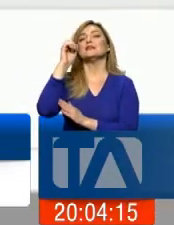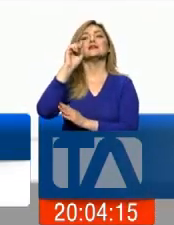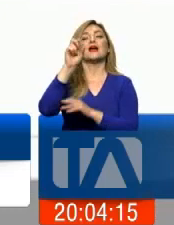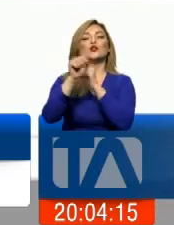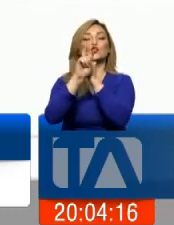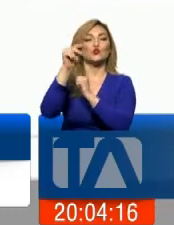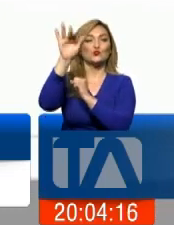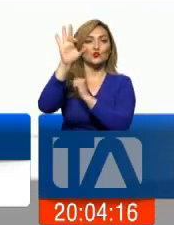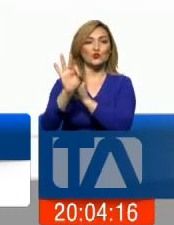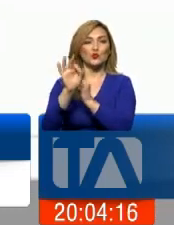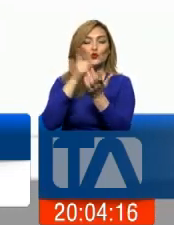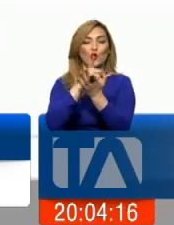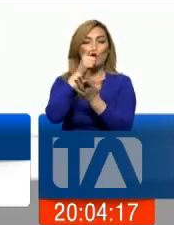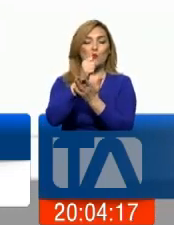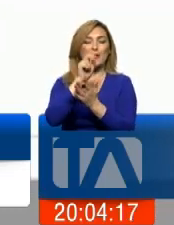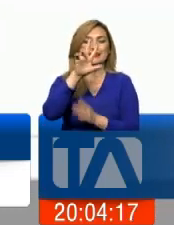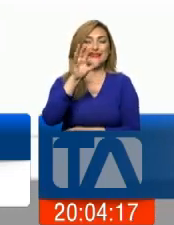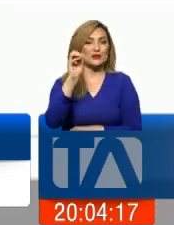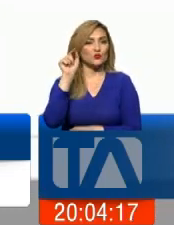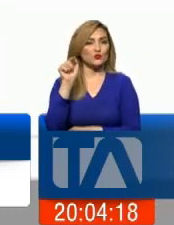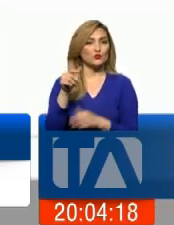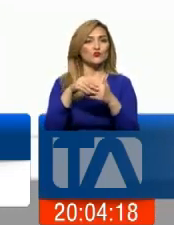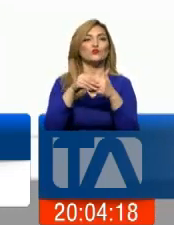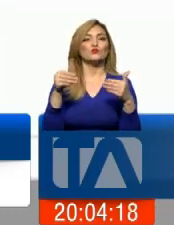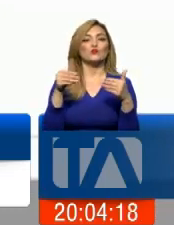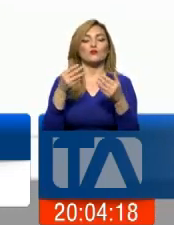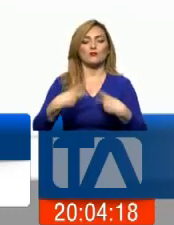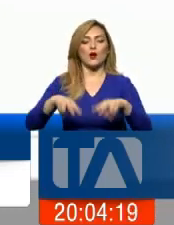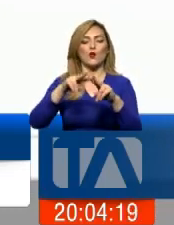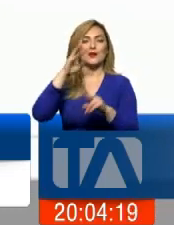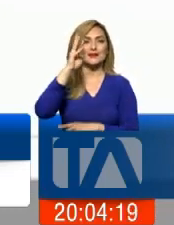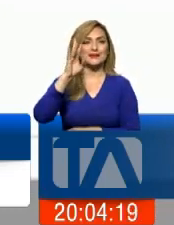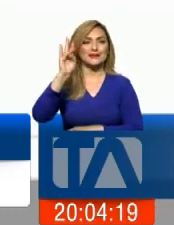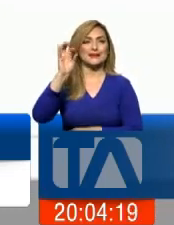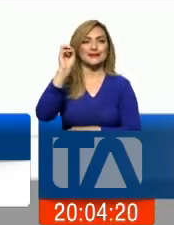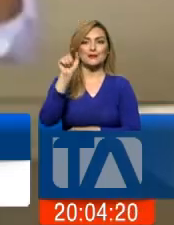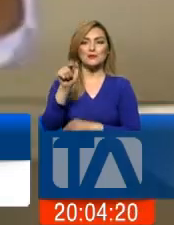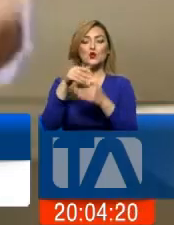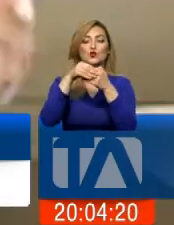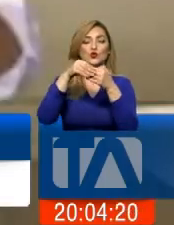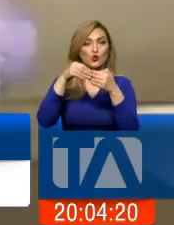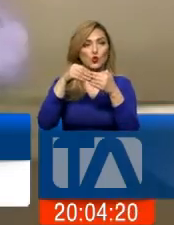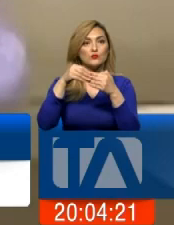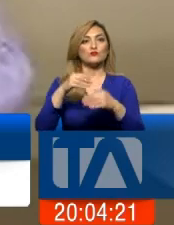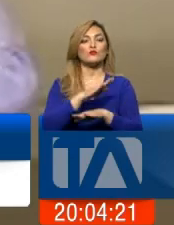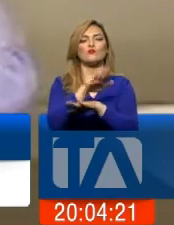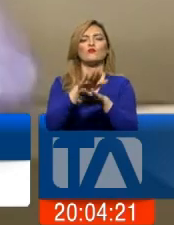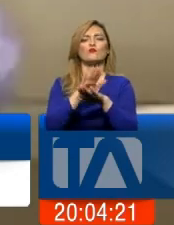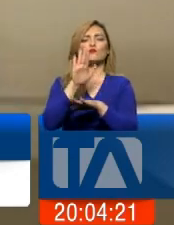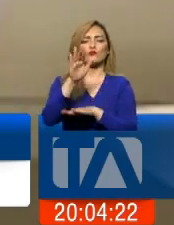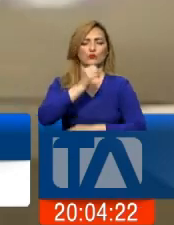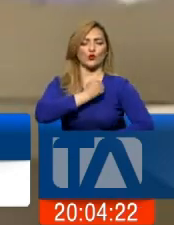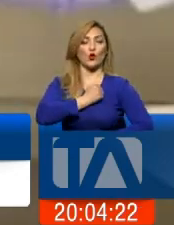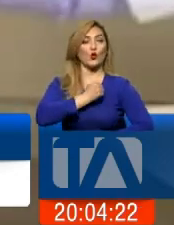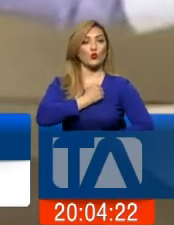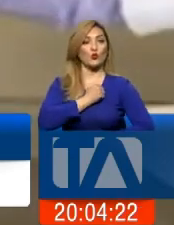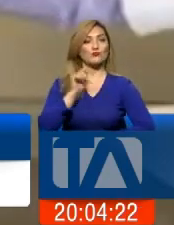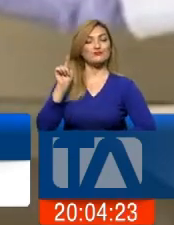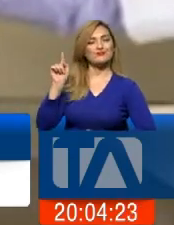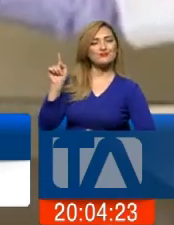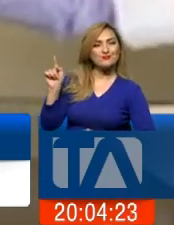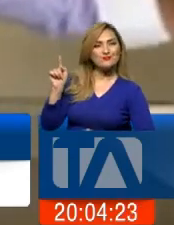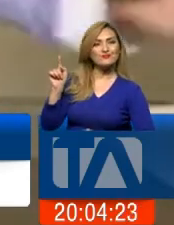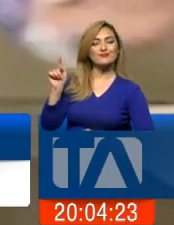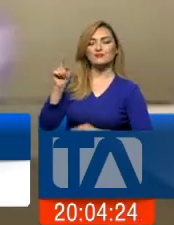de $500,000, exactamente por $670,000. Al hablar de sus bienes, Abdalá Bucaram